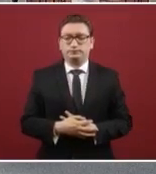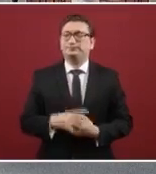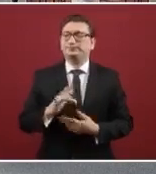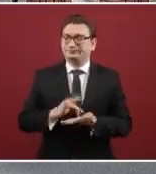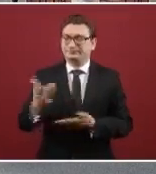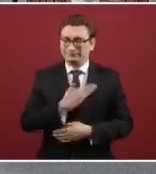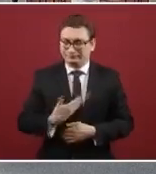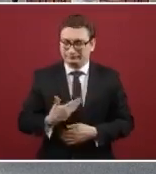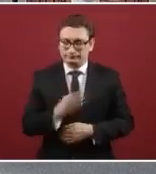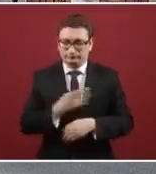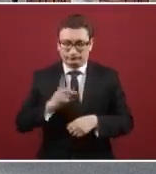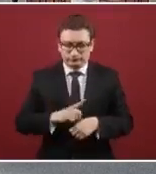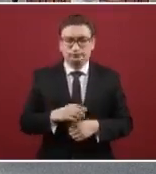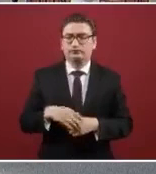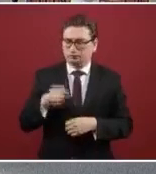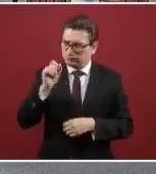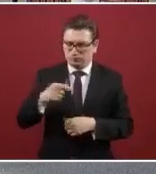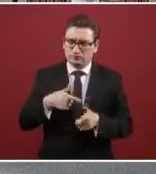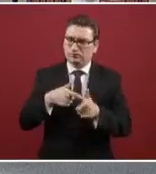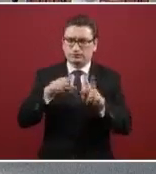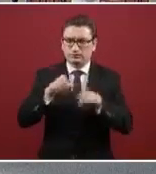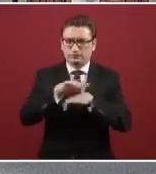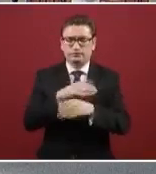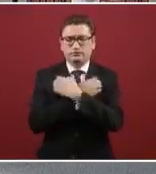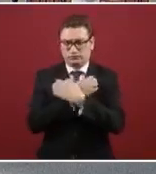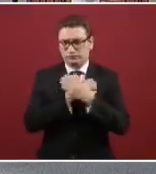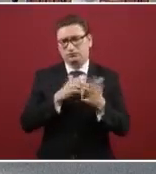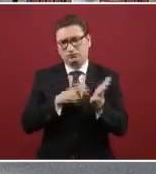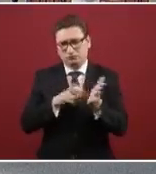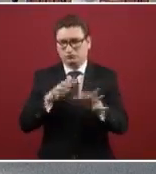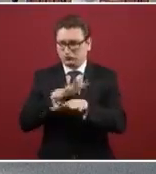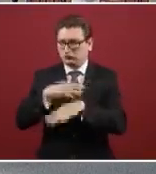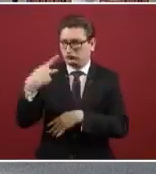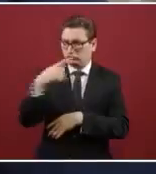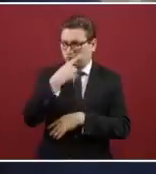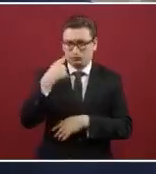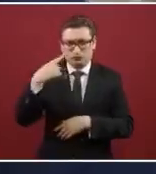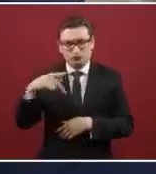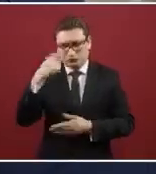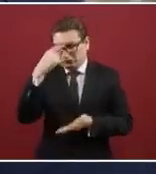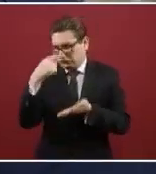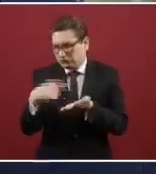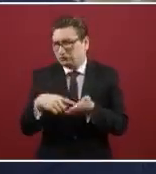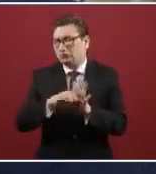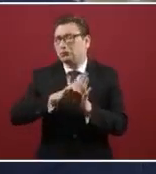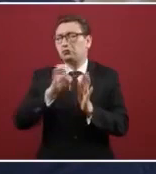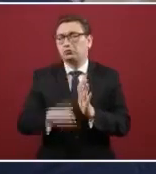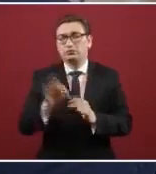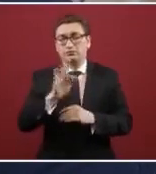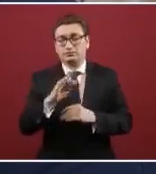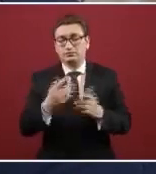Gracias, presidente. Buenos días. Para insistir en este tema de la reforma educativa, si desde su punto de vista no cree que se deja abierta la puerta para que